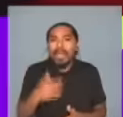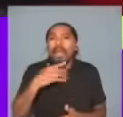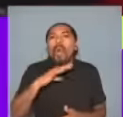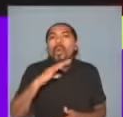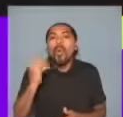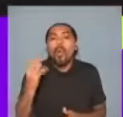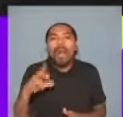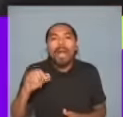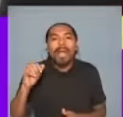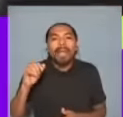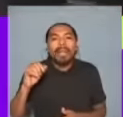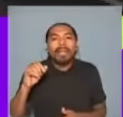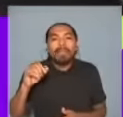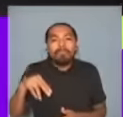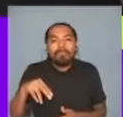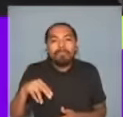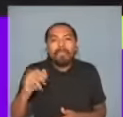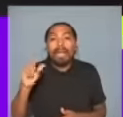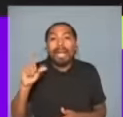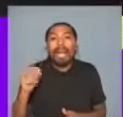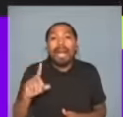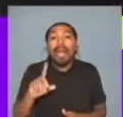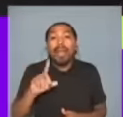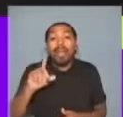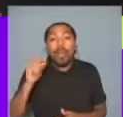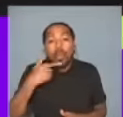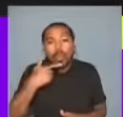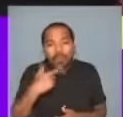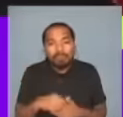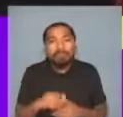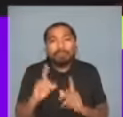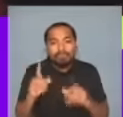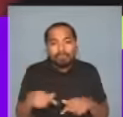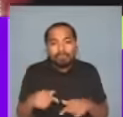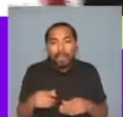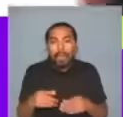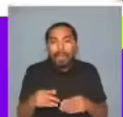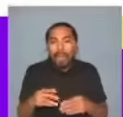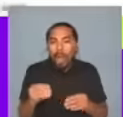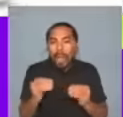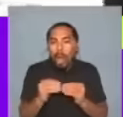también en su momento con un compañero de deporte.